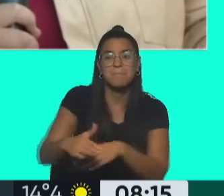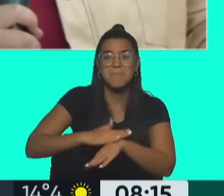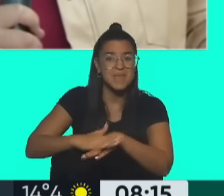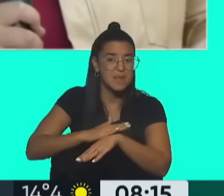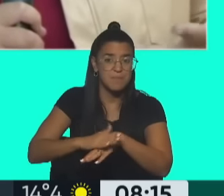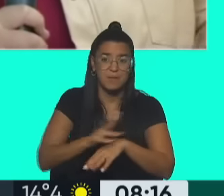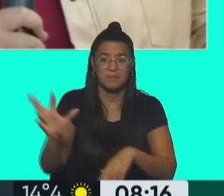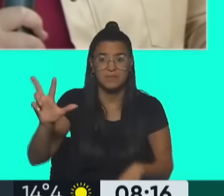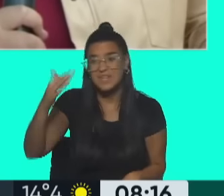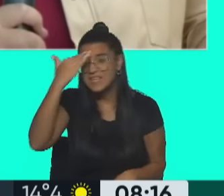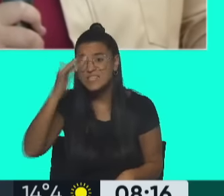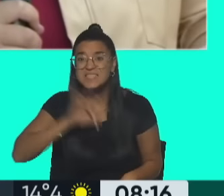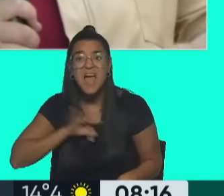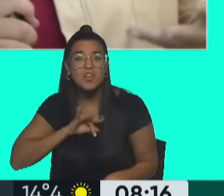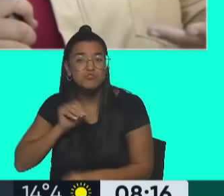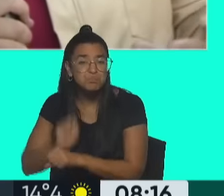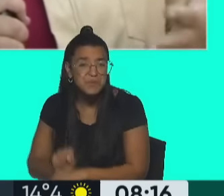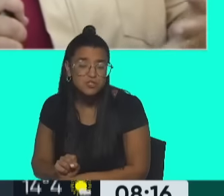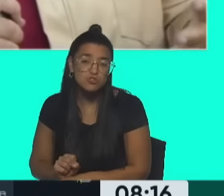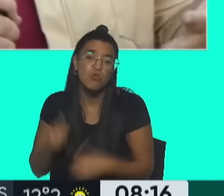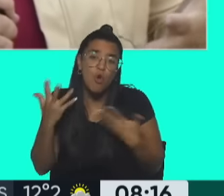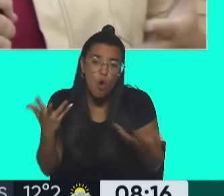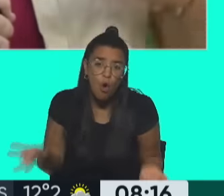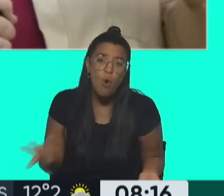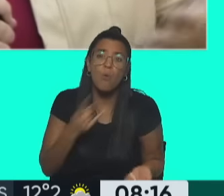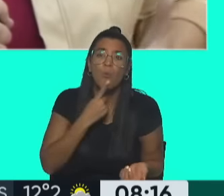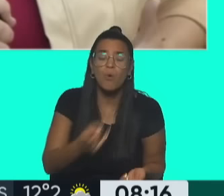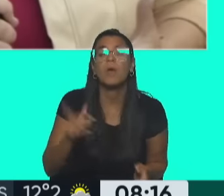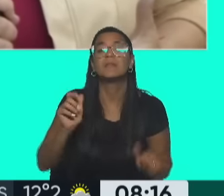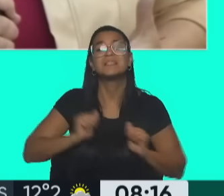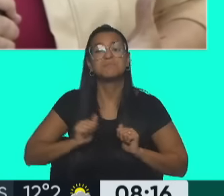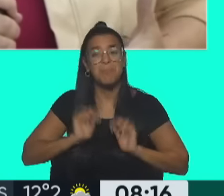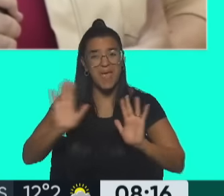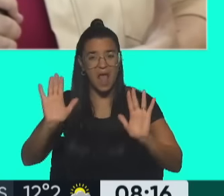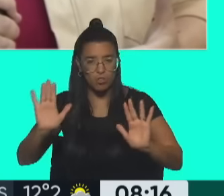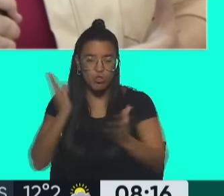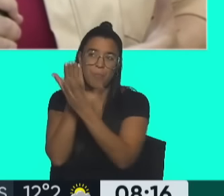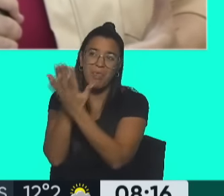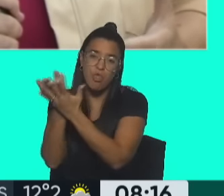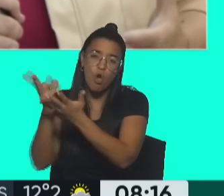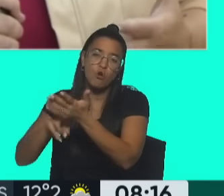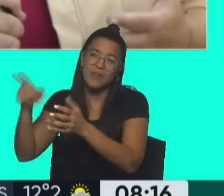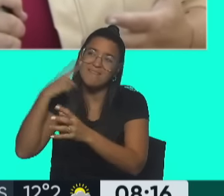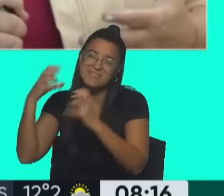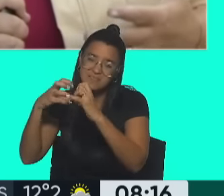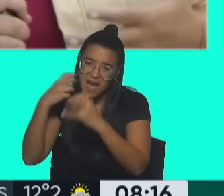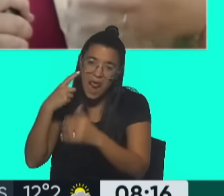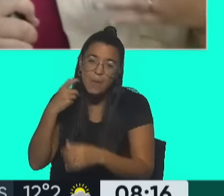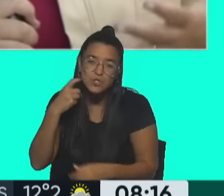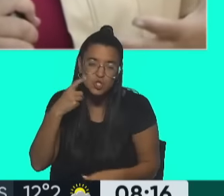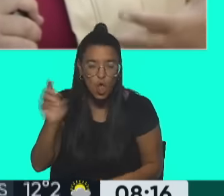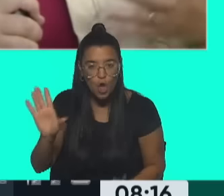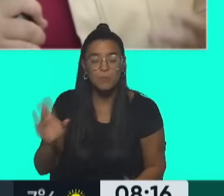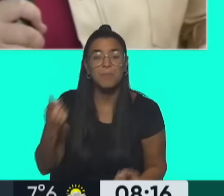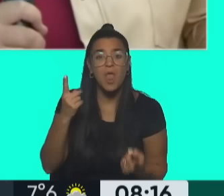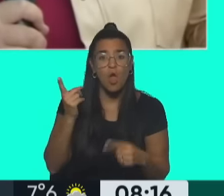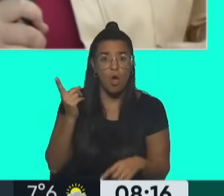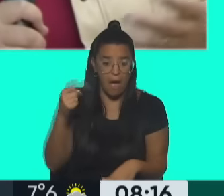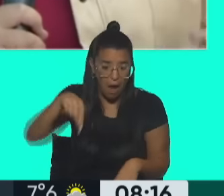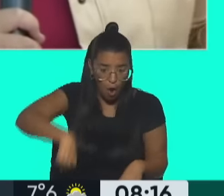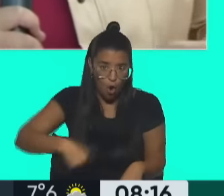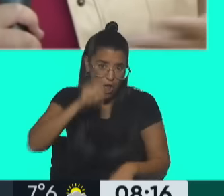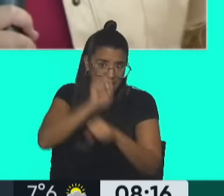para 3, de 15 años de prisión. Por supuesto, decíamos, está pendiente la apelación, pero Una vida carcelaria que en este